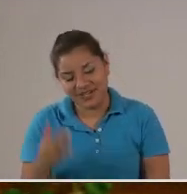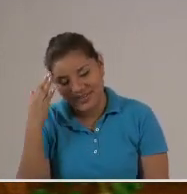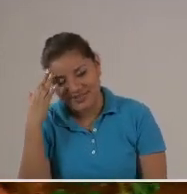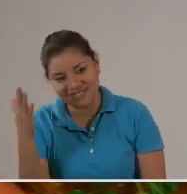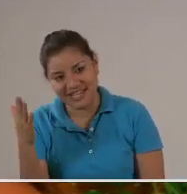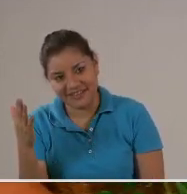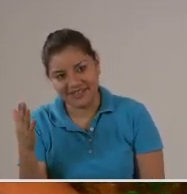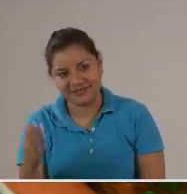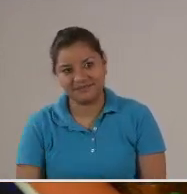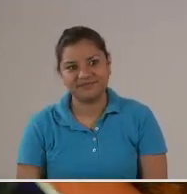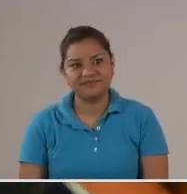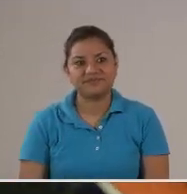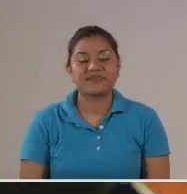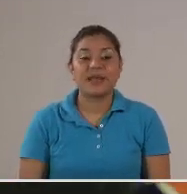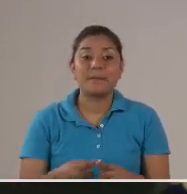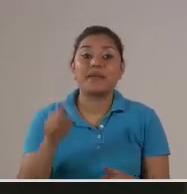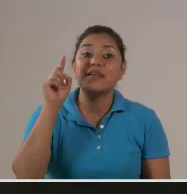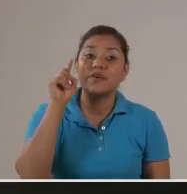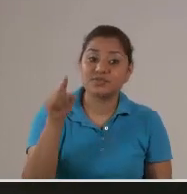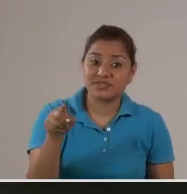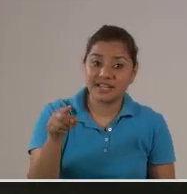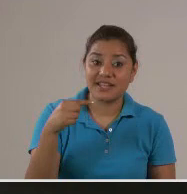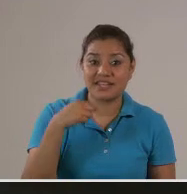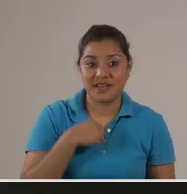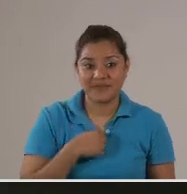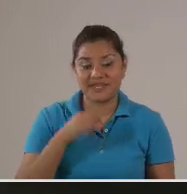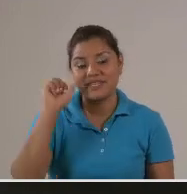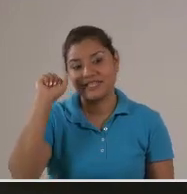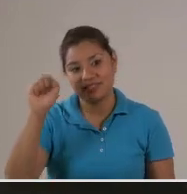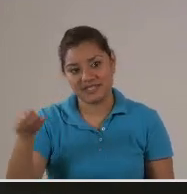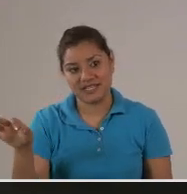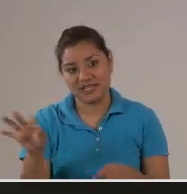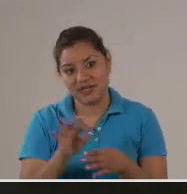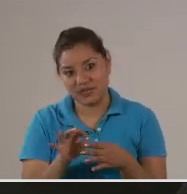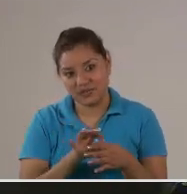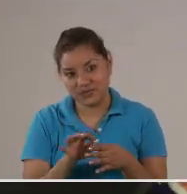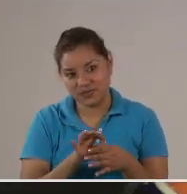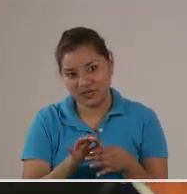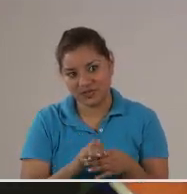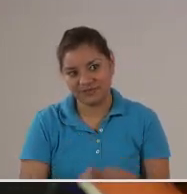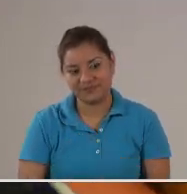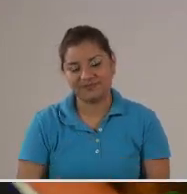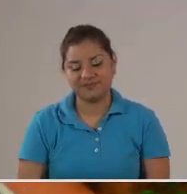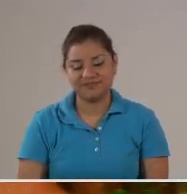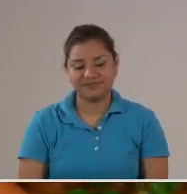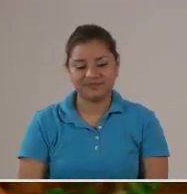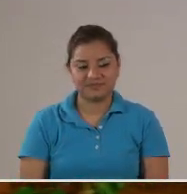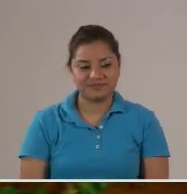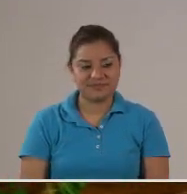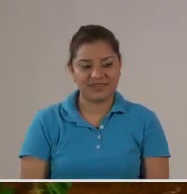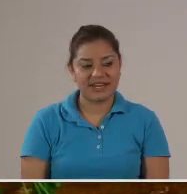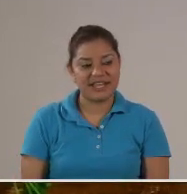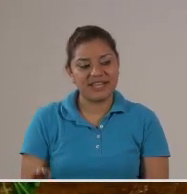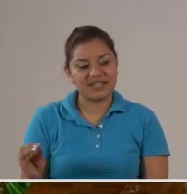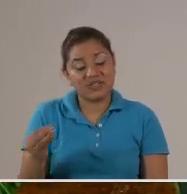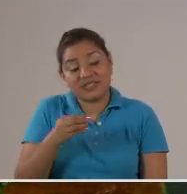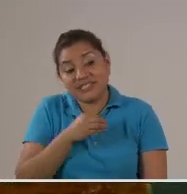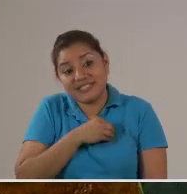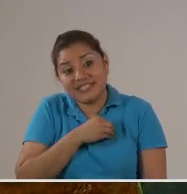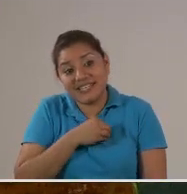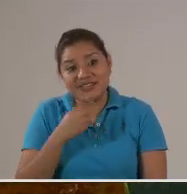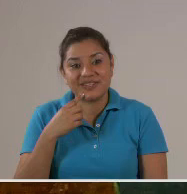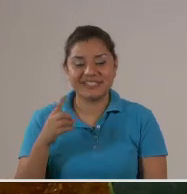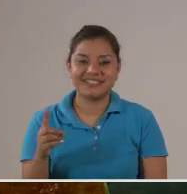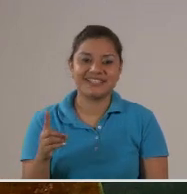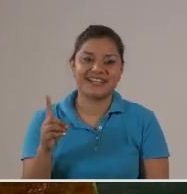enteró pero le funcionó entonces por eso me interesa decirle Cuál es la